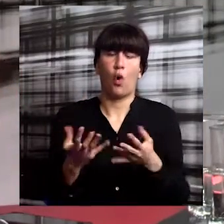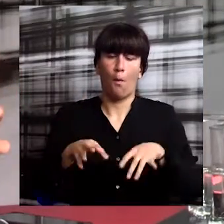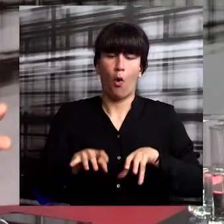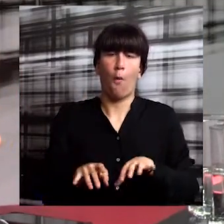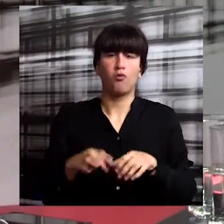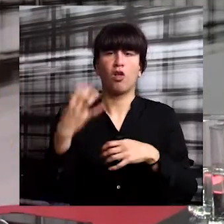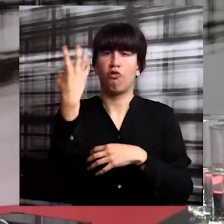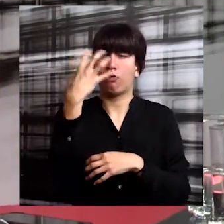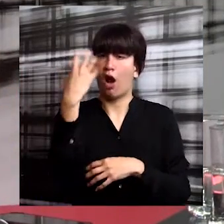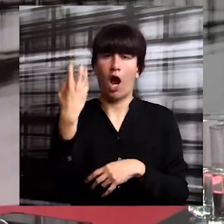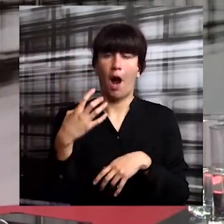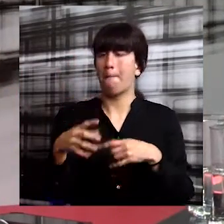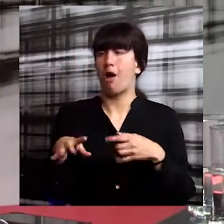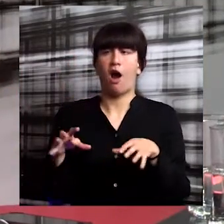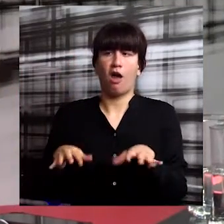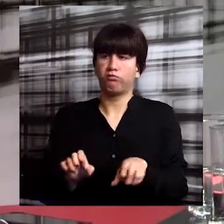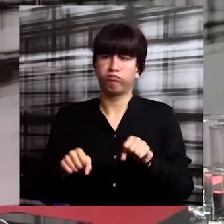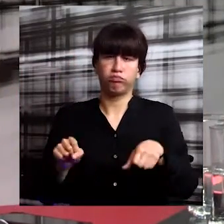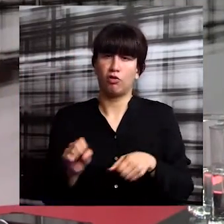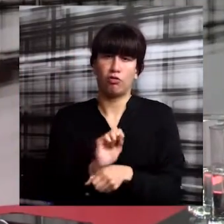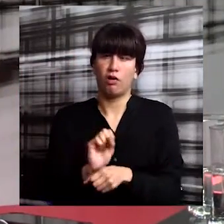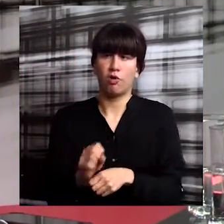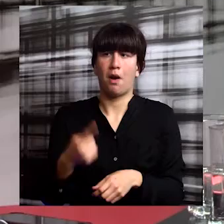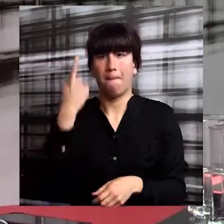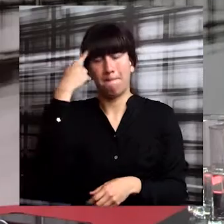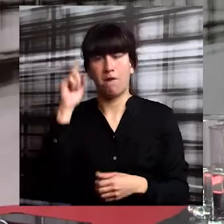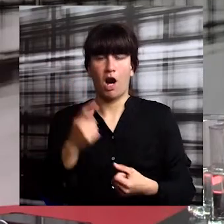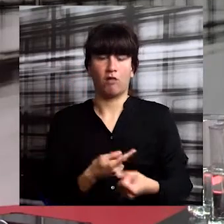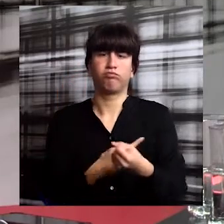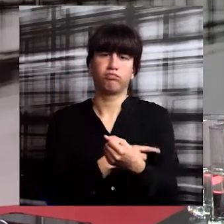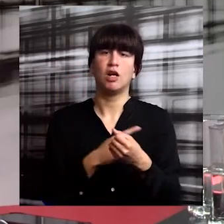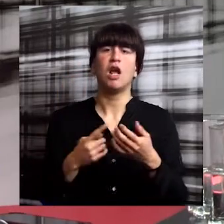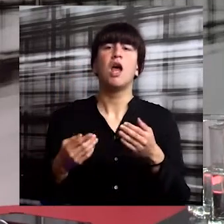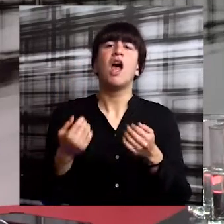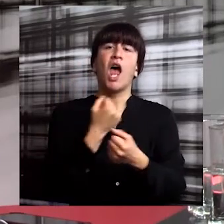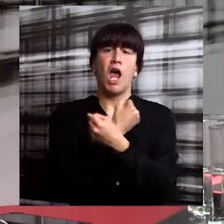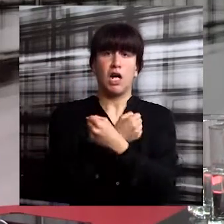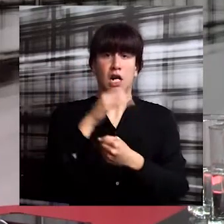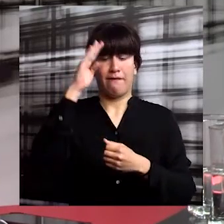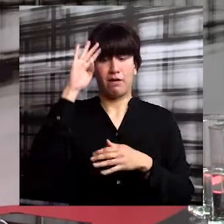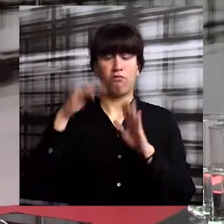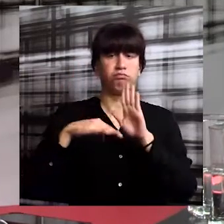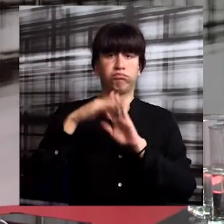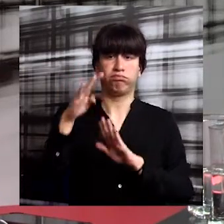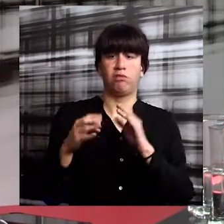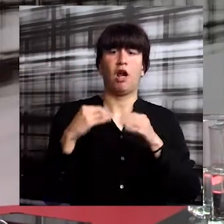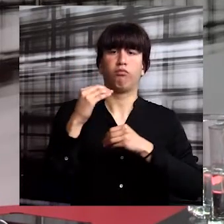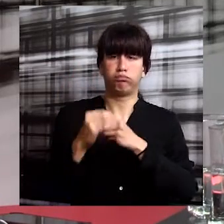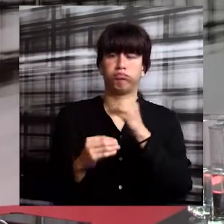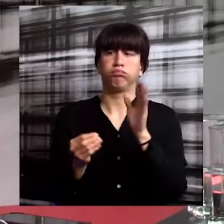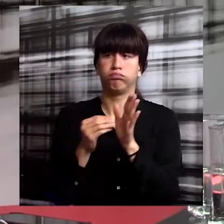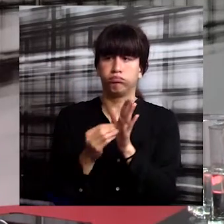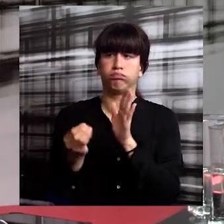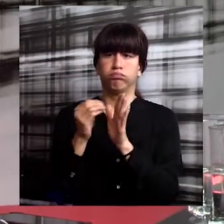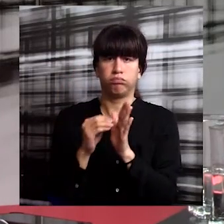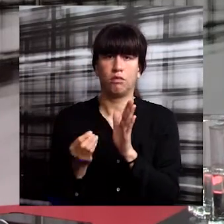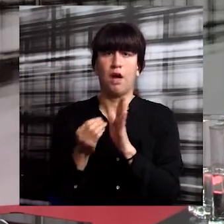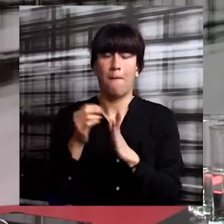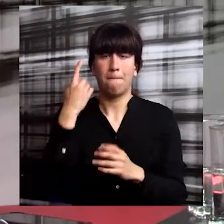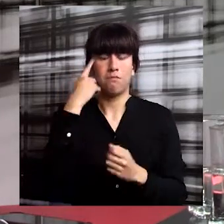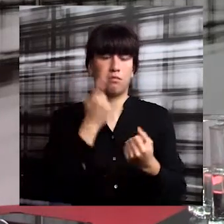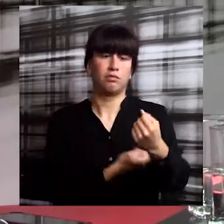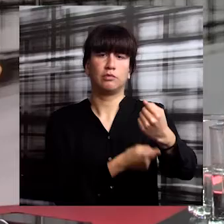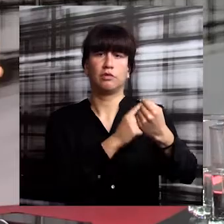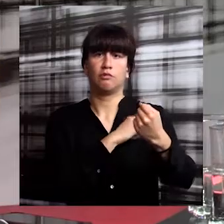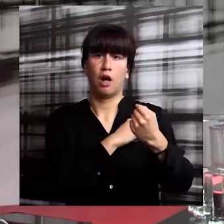sea, cámaras, todo lo que sea necesario. Y para aumentar también la cantidad de carabineros, ya se aumentó en más de 3.000 carabineros en el último año, para